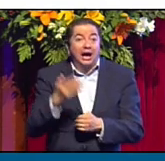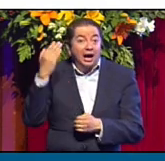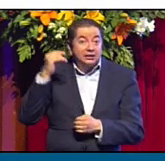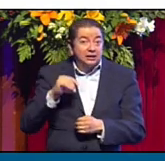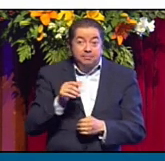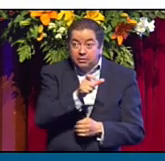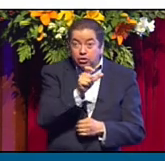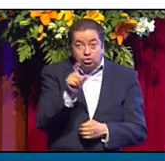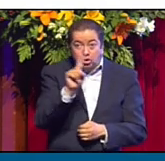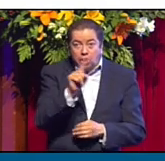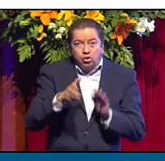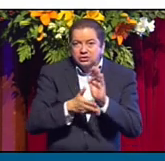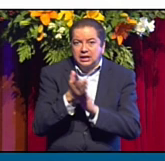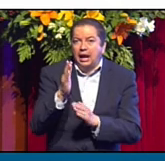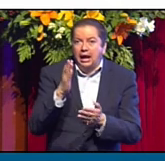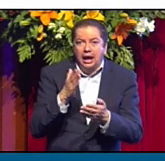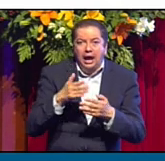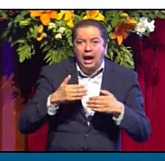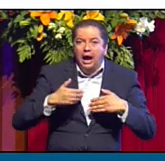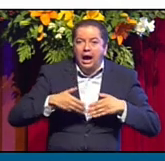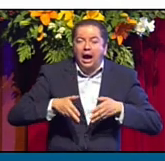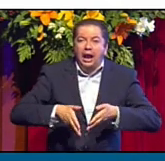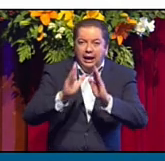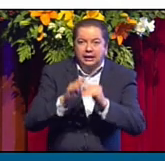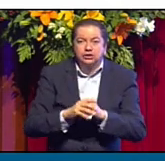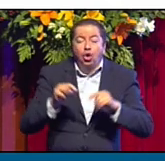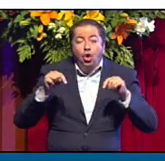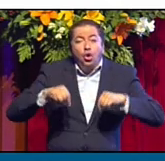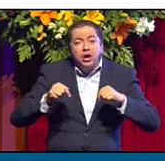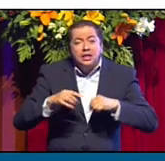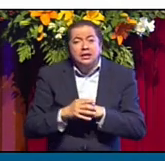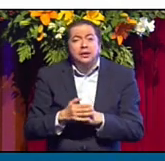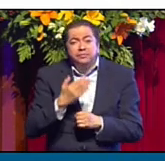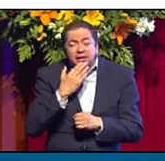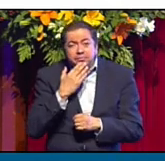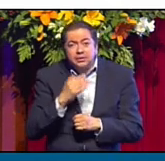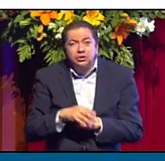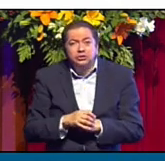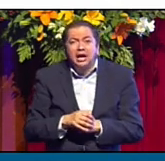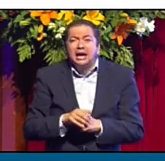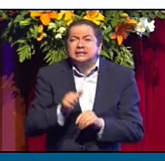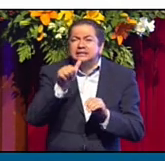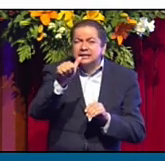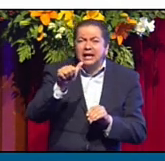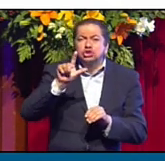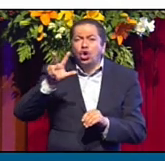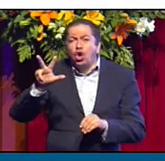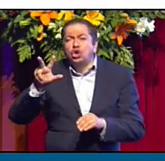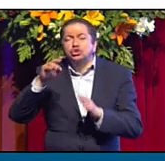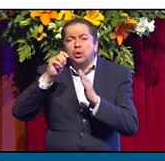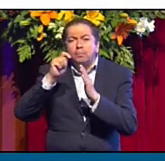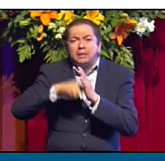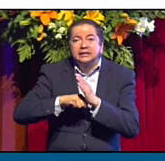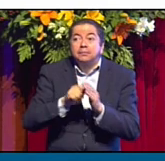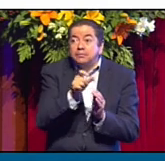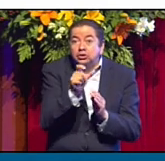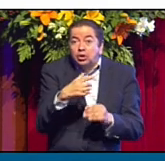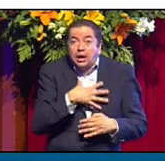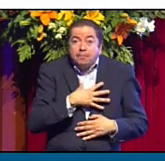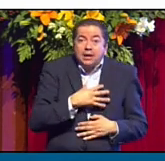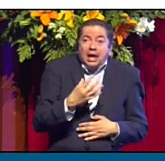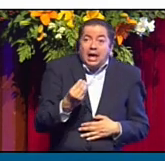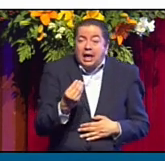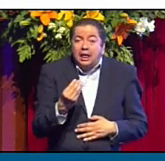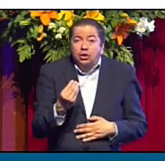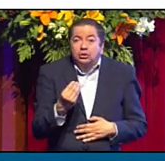calle. Todavía. Hoy día nos cuesta pensar de que eso ocurrió hasta 6-8 meses atrás. Pero la gente tenía miedo. Y por